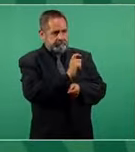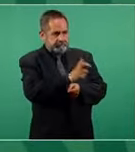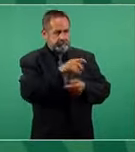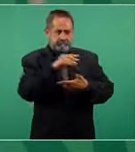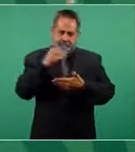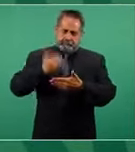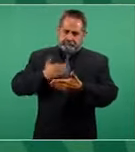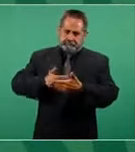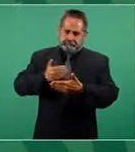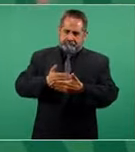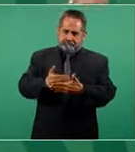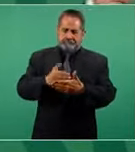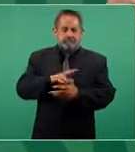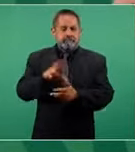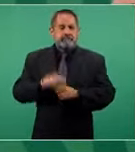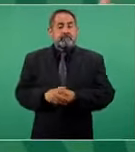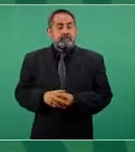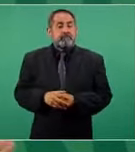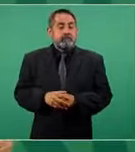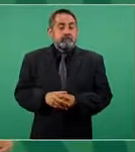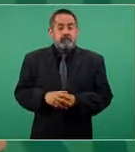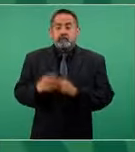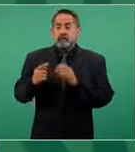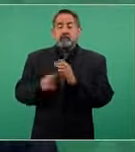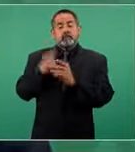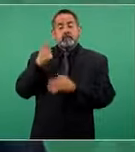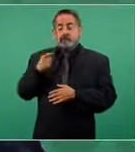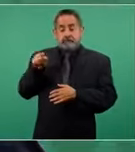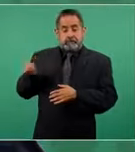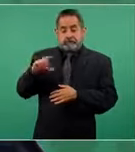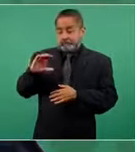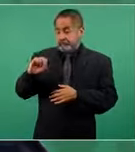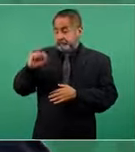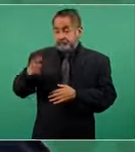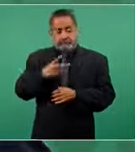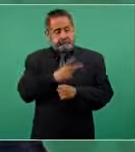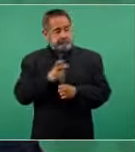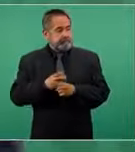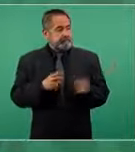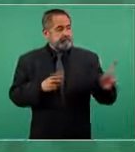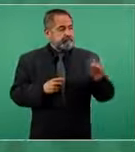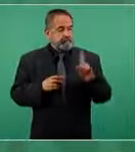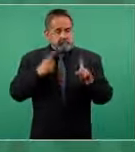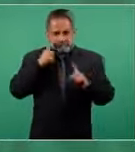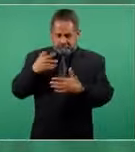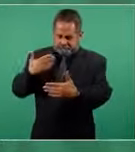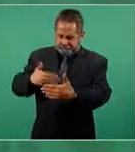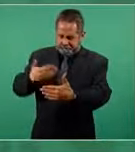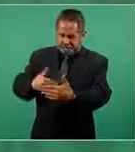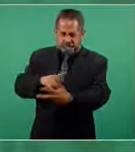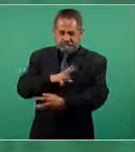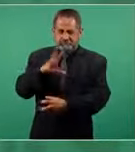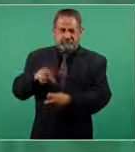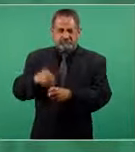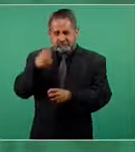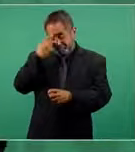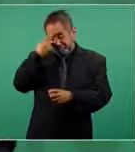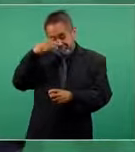Entonces, una vez invitó a una persona y le dijo: mira, aquí los tengo a todos,